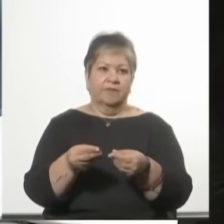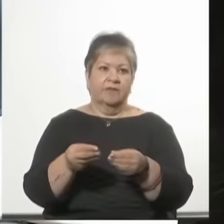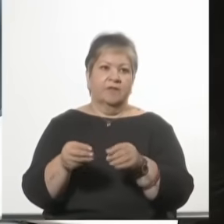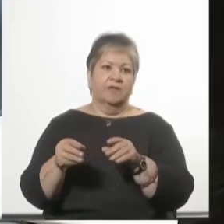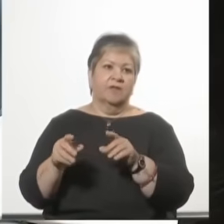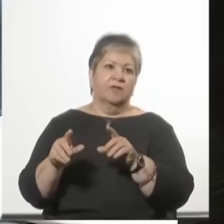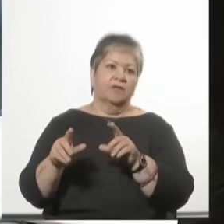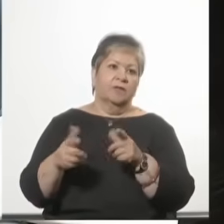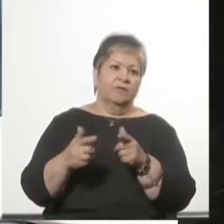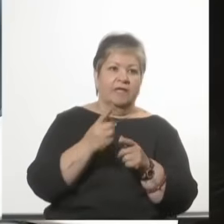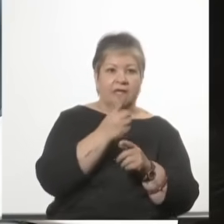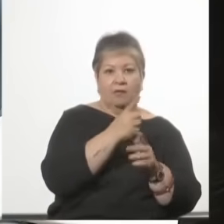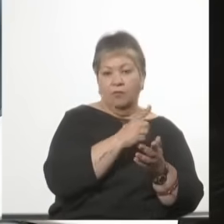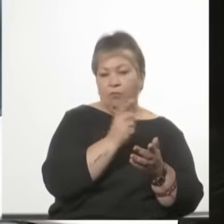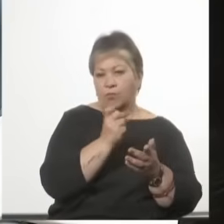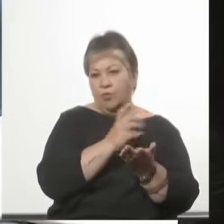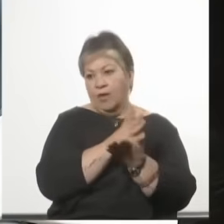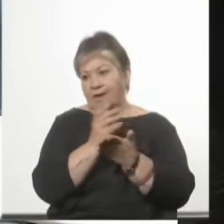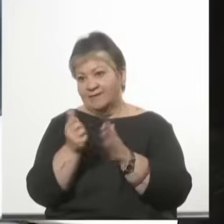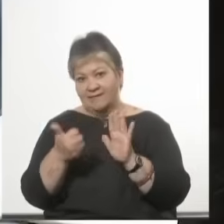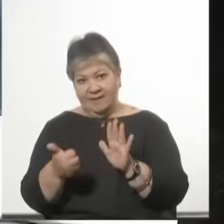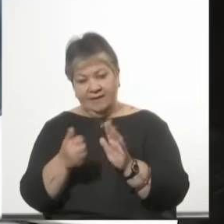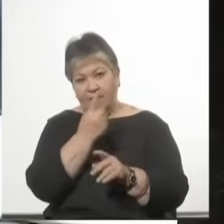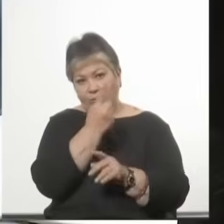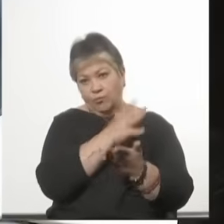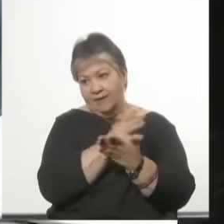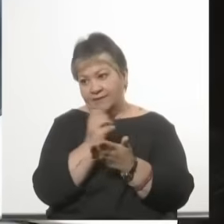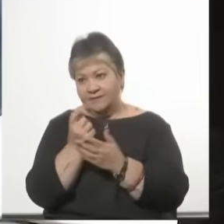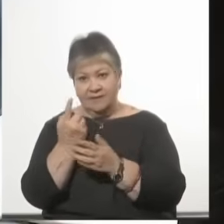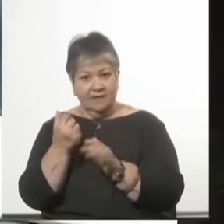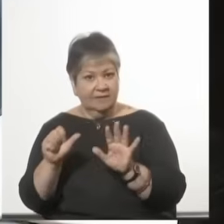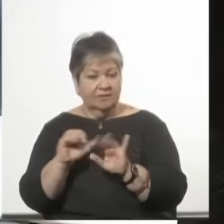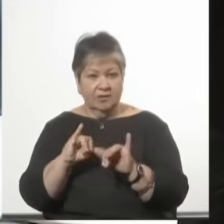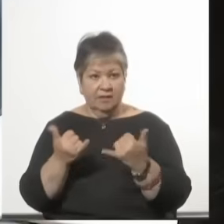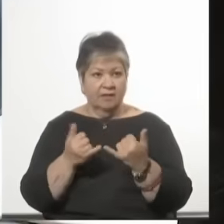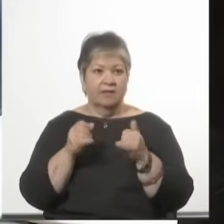entre la 1 y la 6, que ya estaban contenidas en la exposición, y